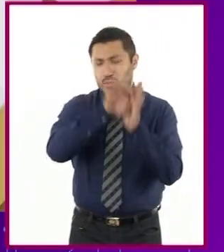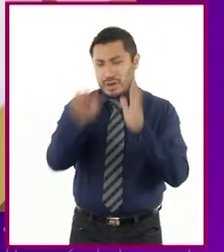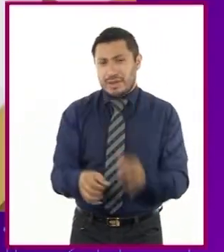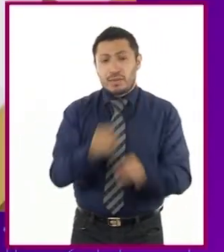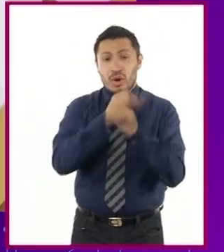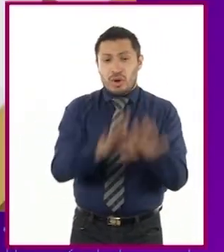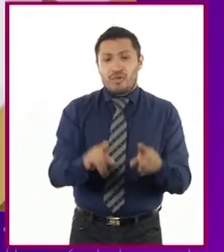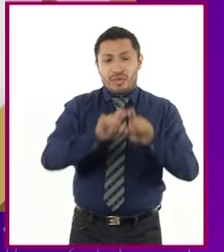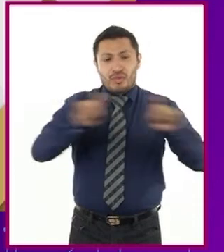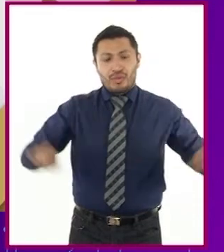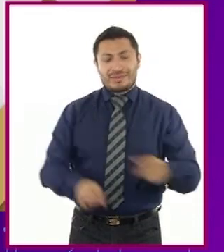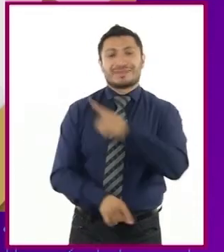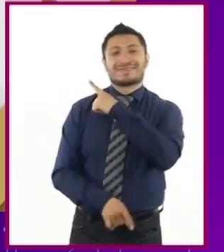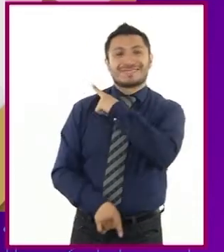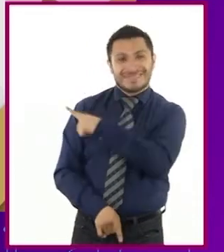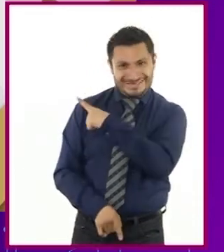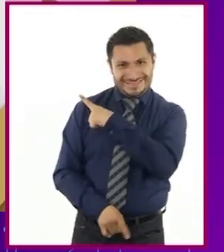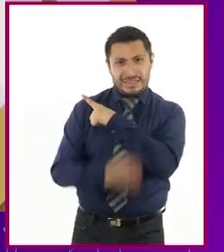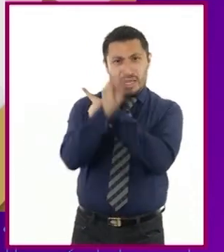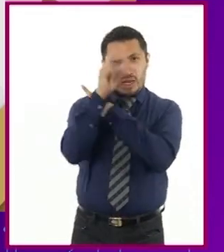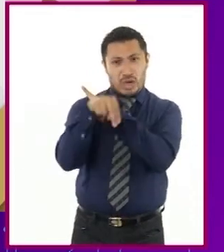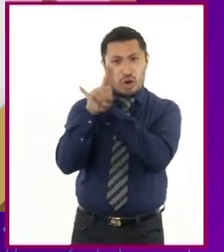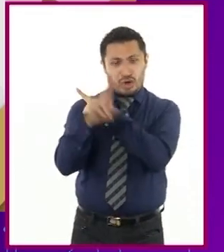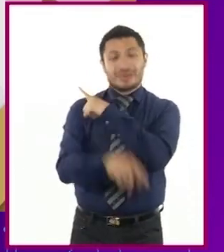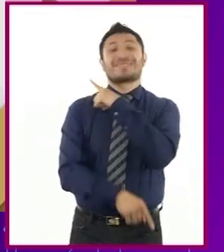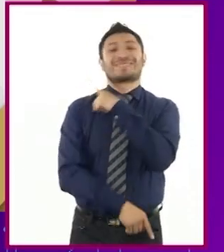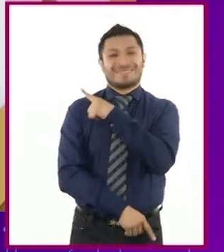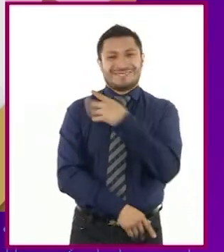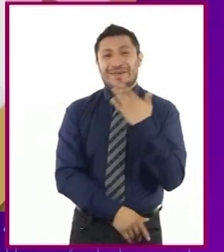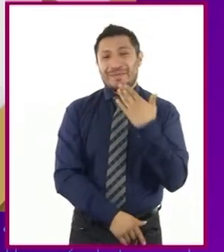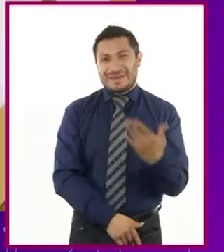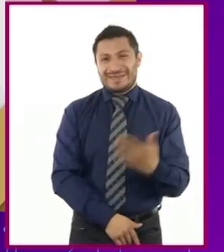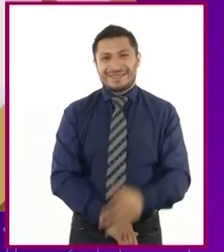en el siguiente enlace electrónico de la ONU.